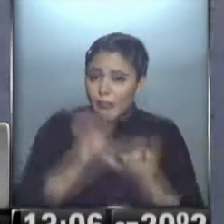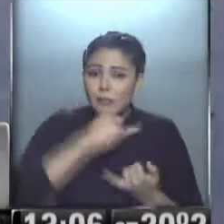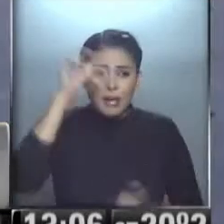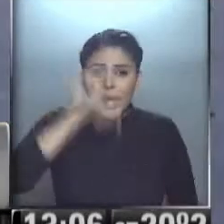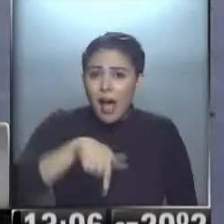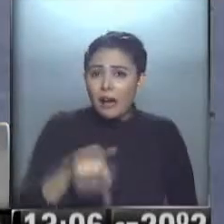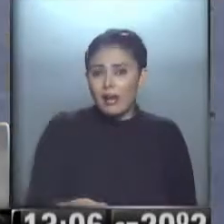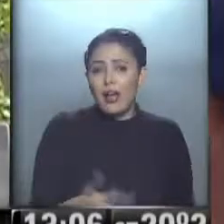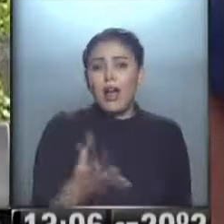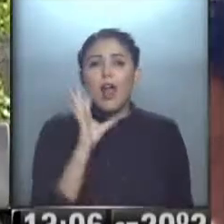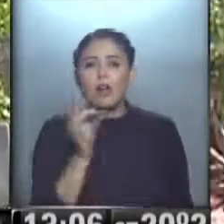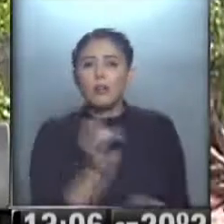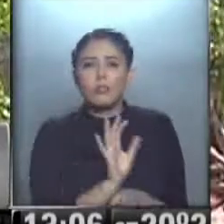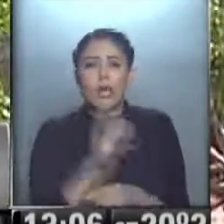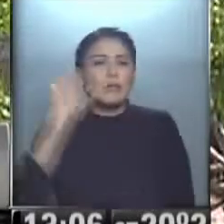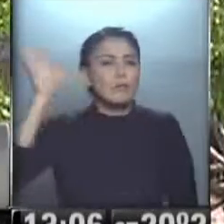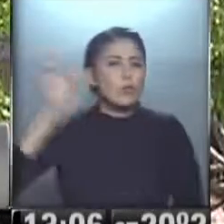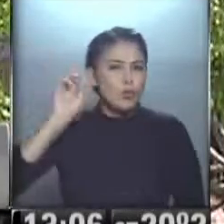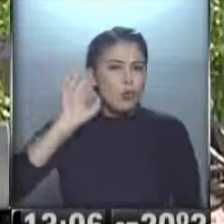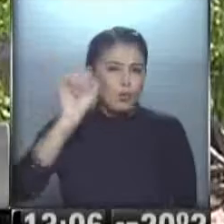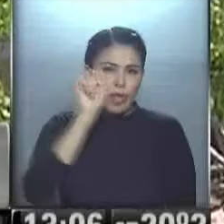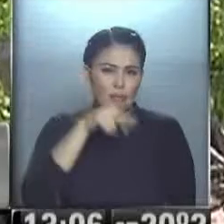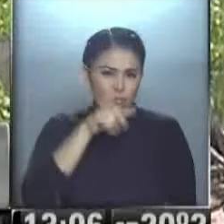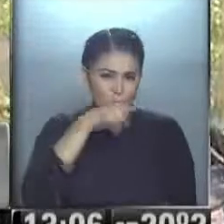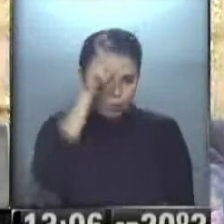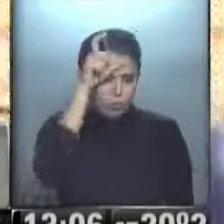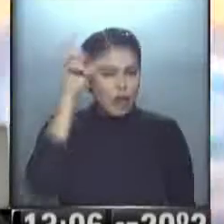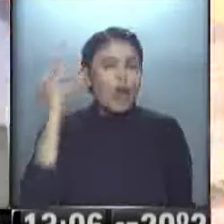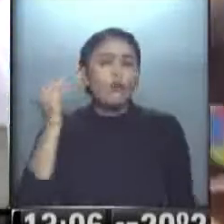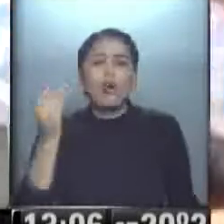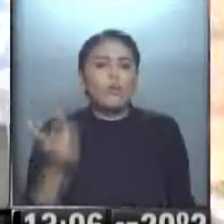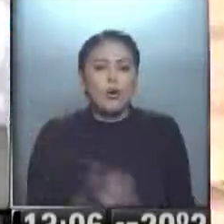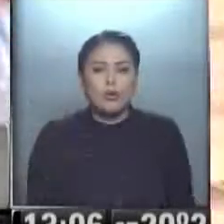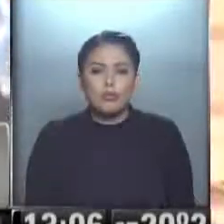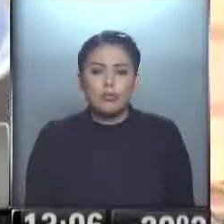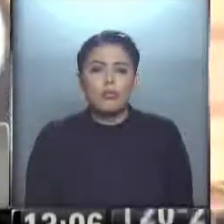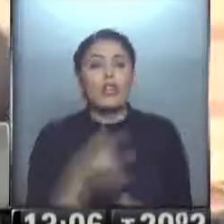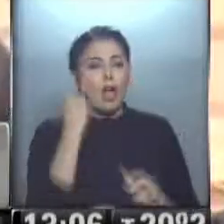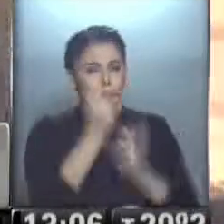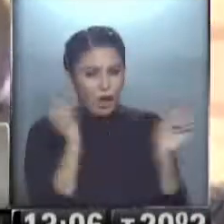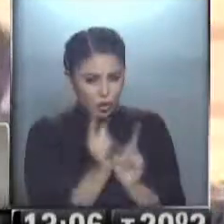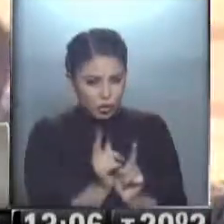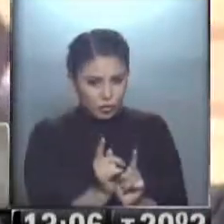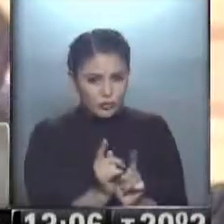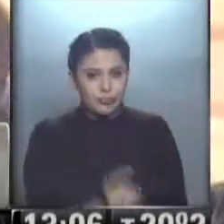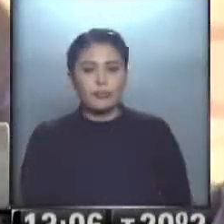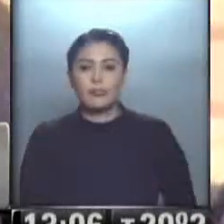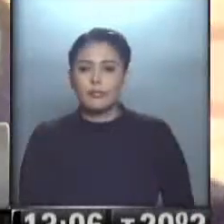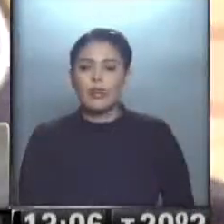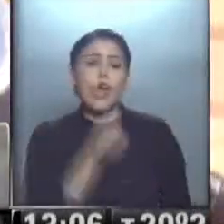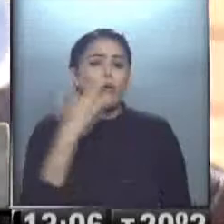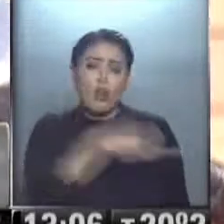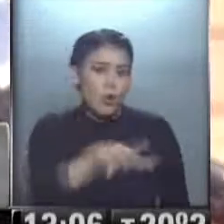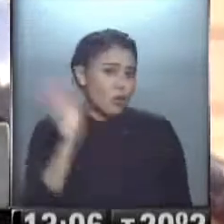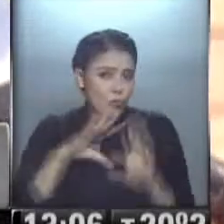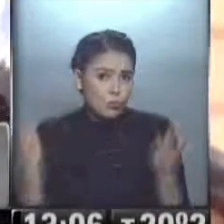se utiliza lo que tiene que ver con la sirena de los bomberos. A ver, ¿cómo es eso? Bueno, le explico brevemente. En cualquier lugar del